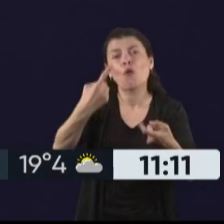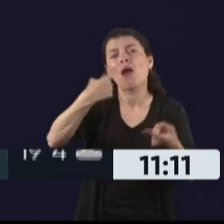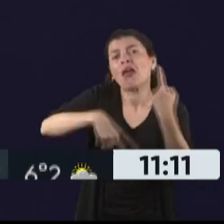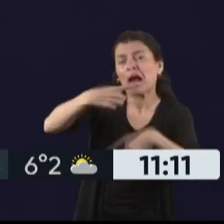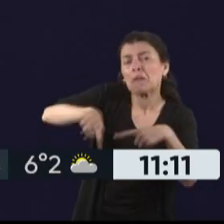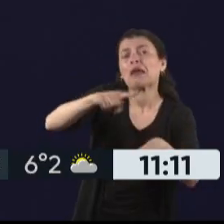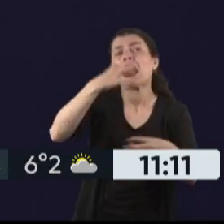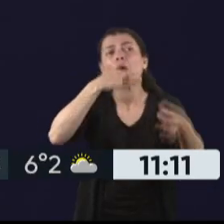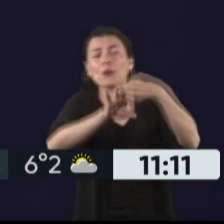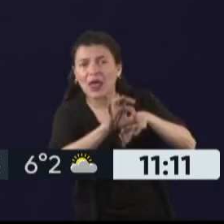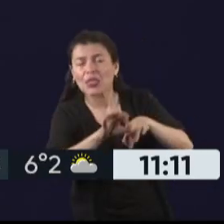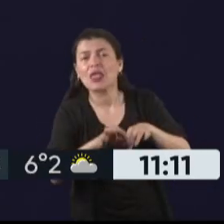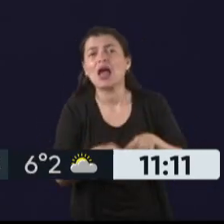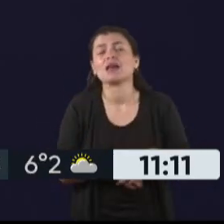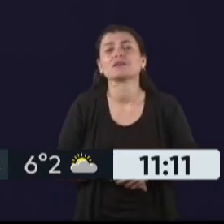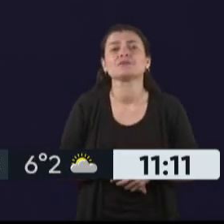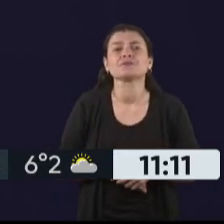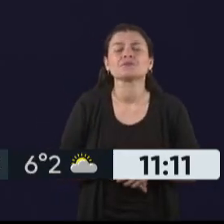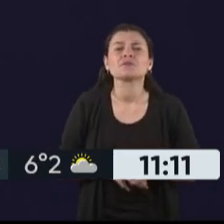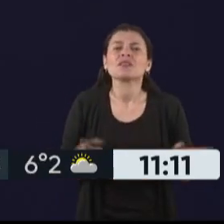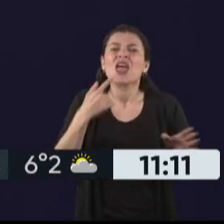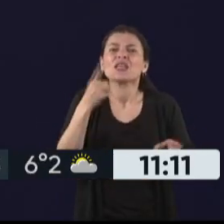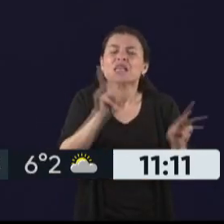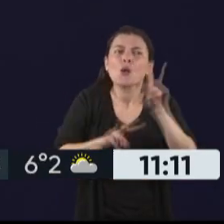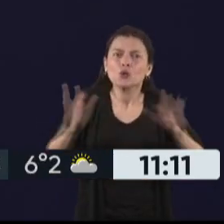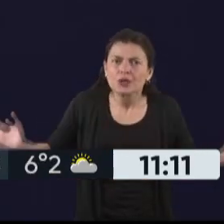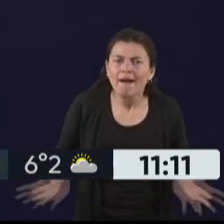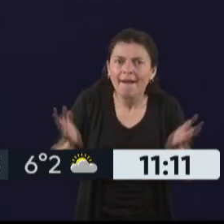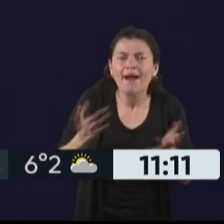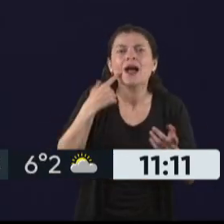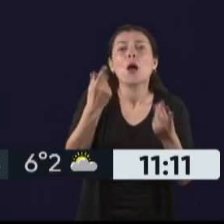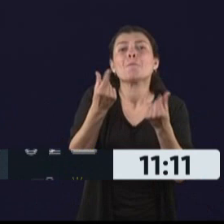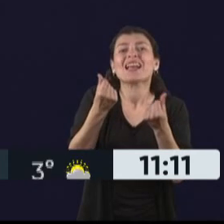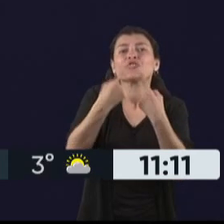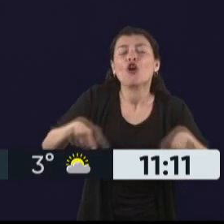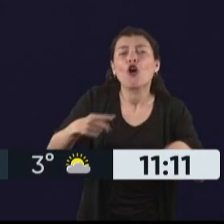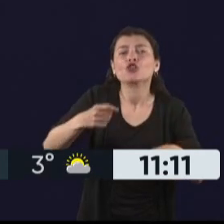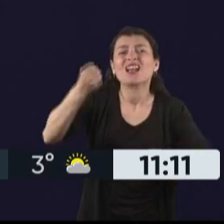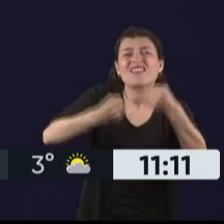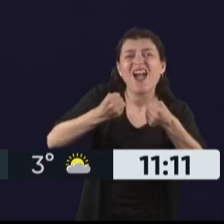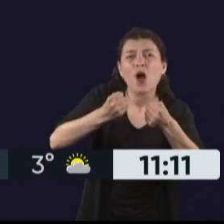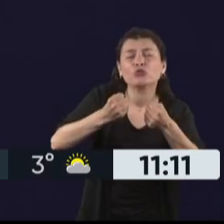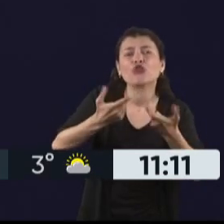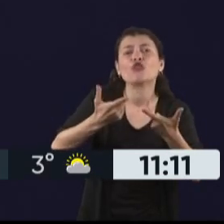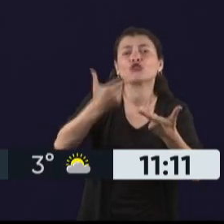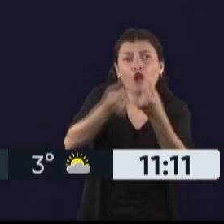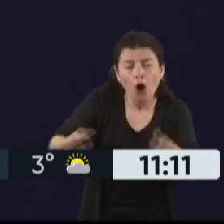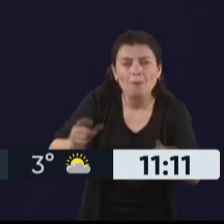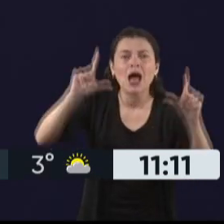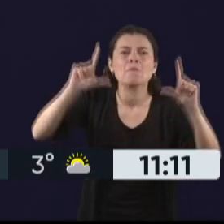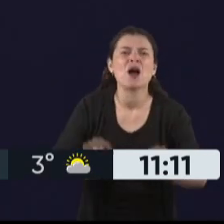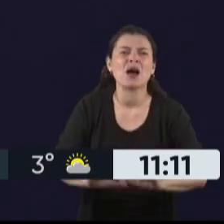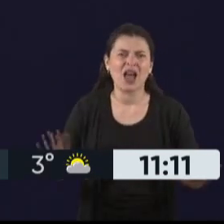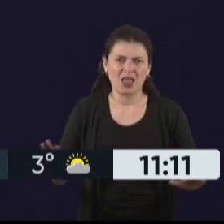estas piezas van a poder volverse a vender. Esto no solo va a impulsar la baja de precio de los repuestos, por una, por supuesto, mayor oferta